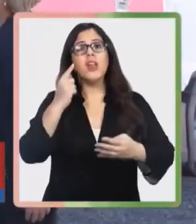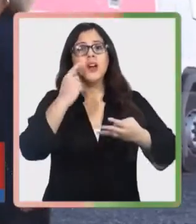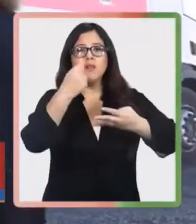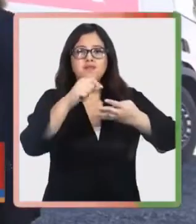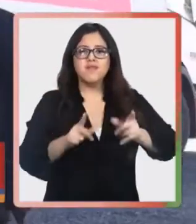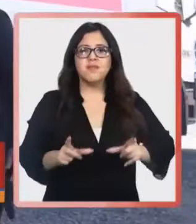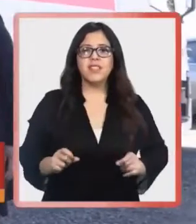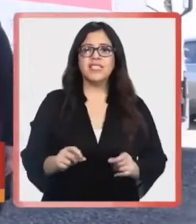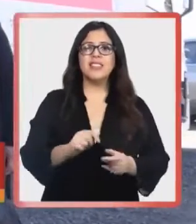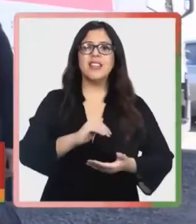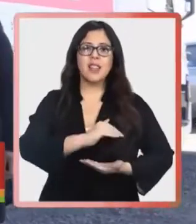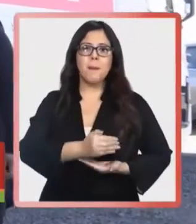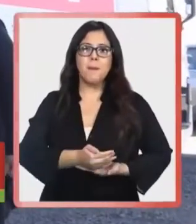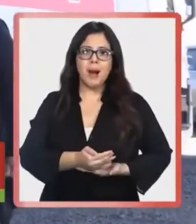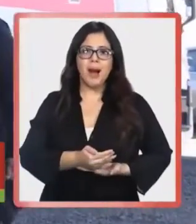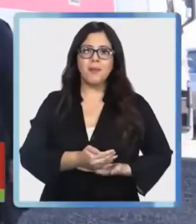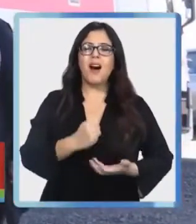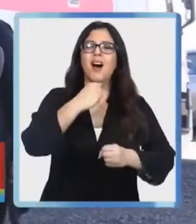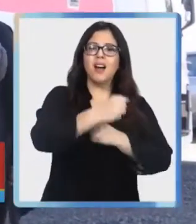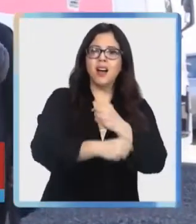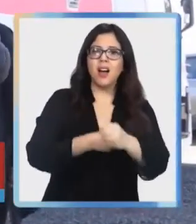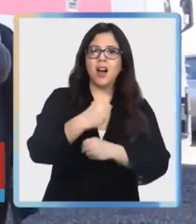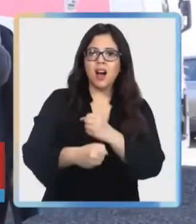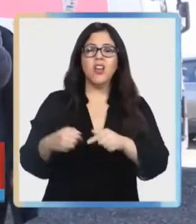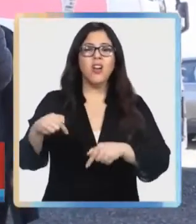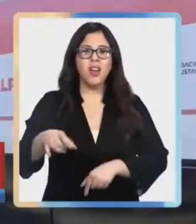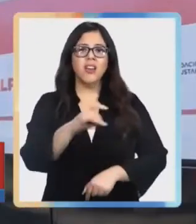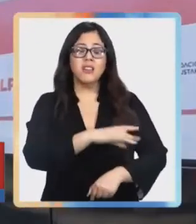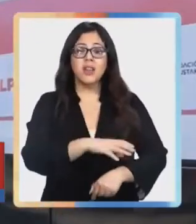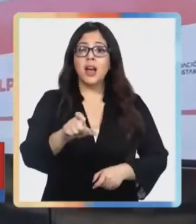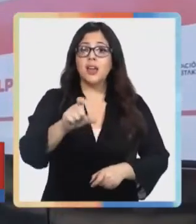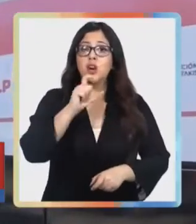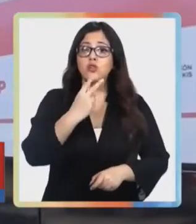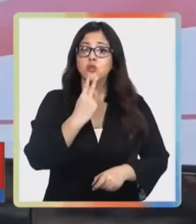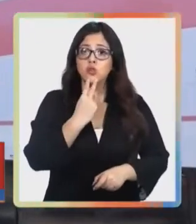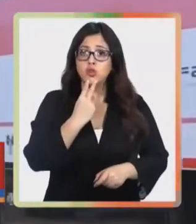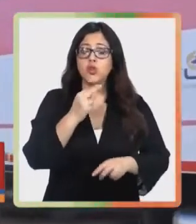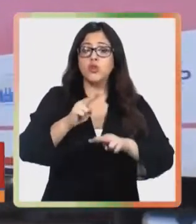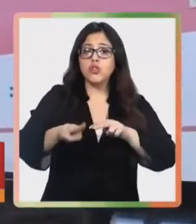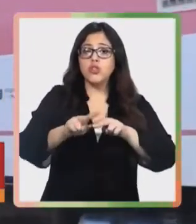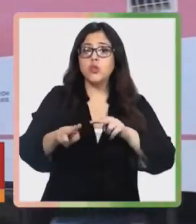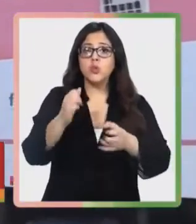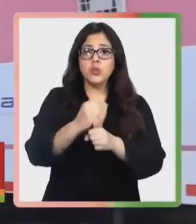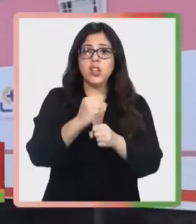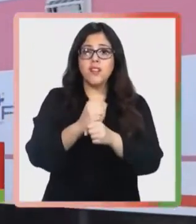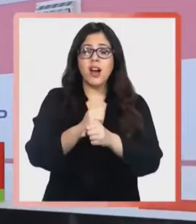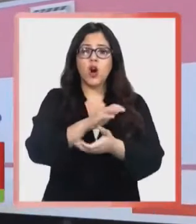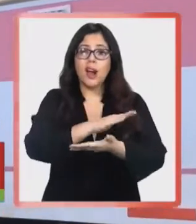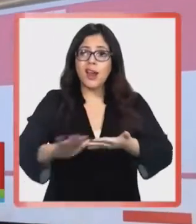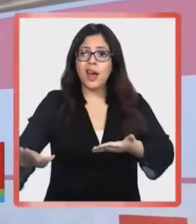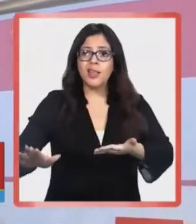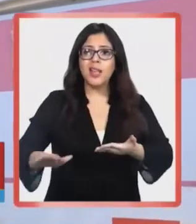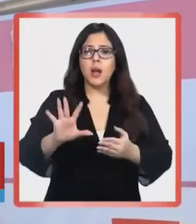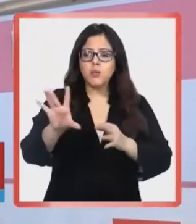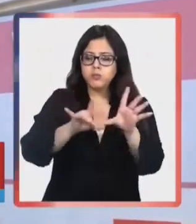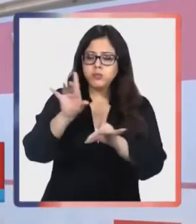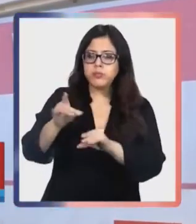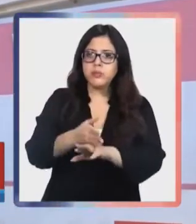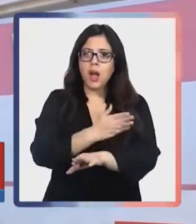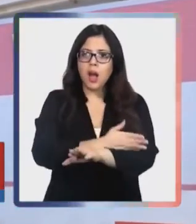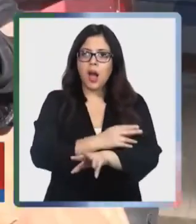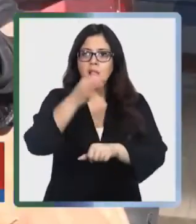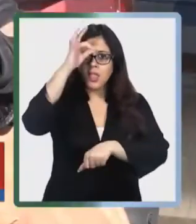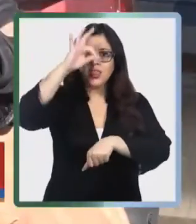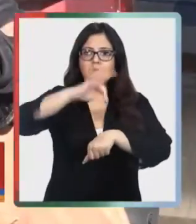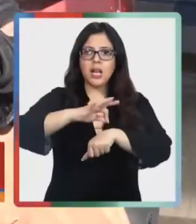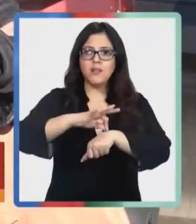diagnosticadas con cáncer de mama cada año en chile en constitución se desarrolló un operativo gratuito para la detección temprana